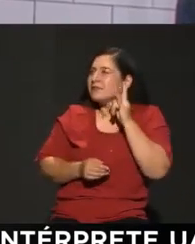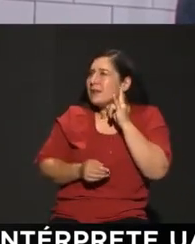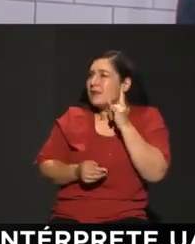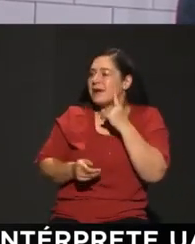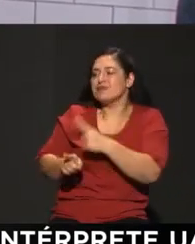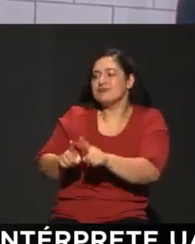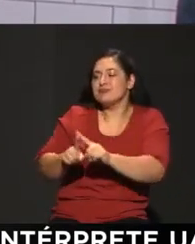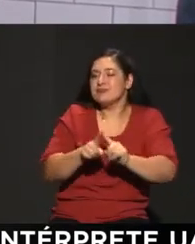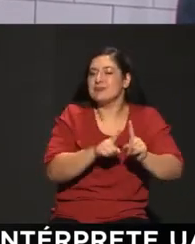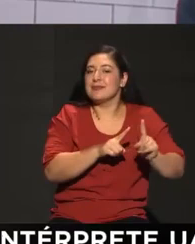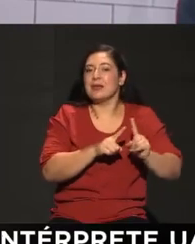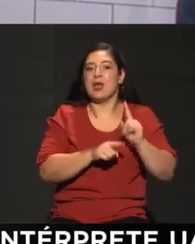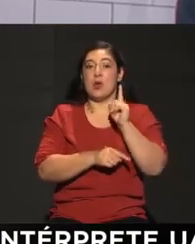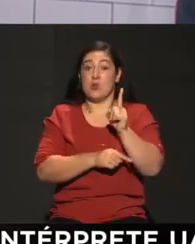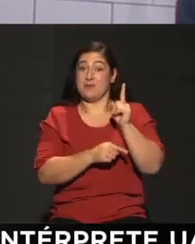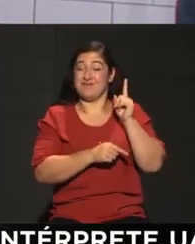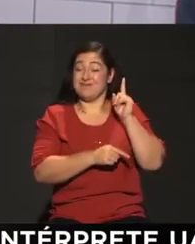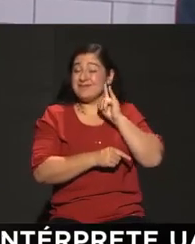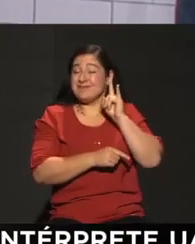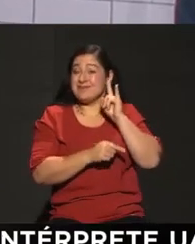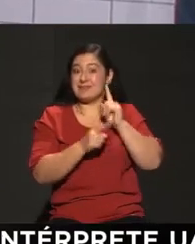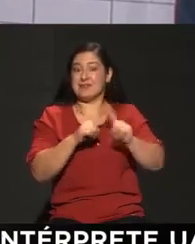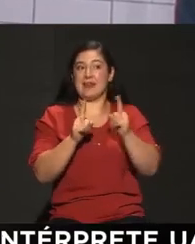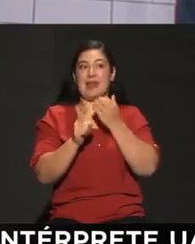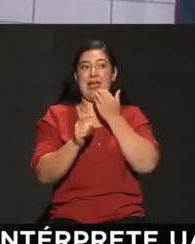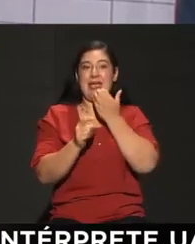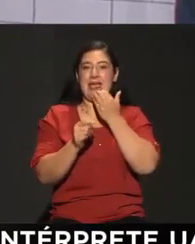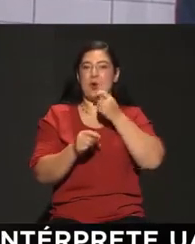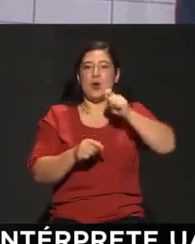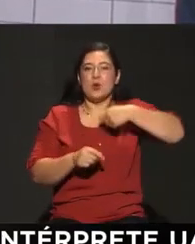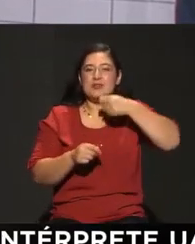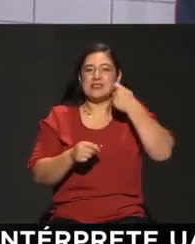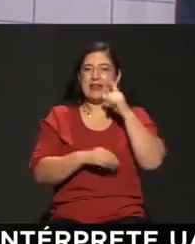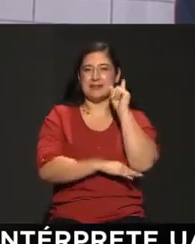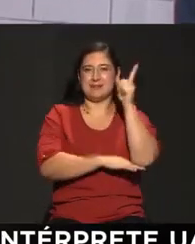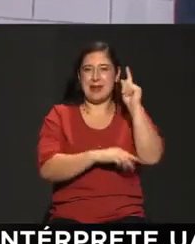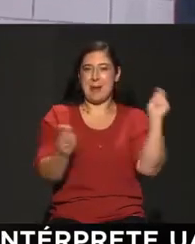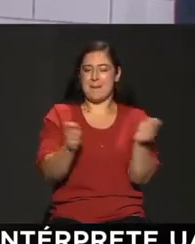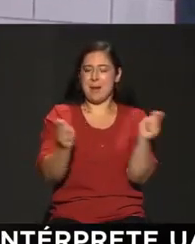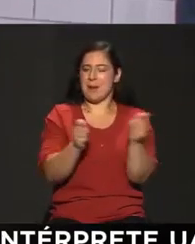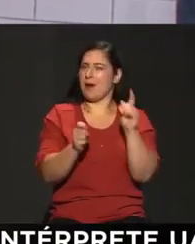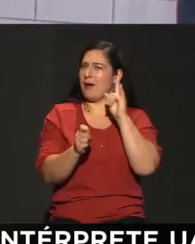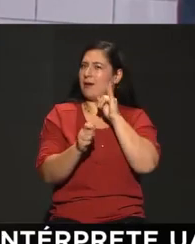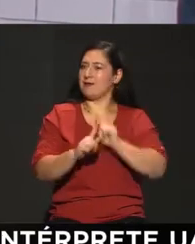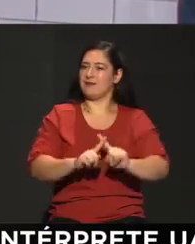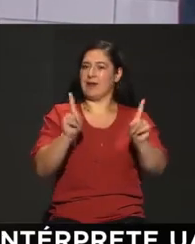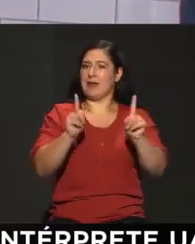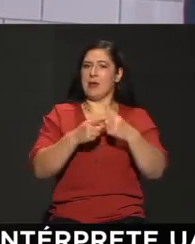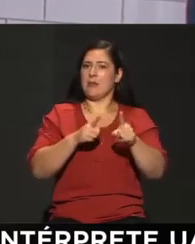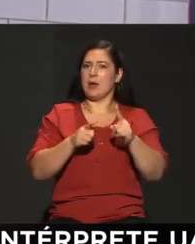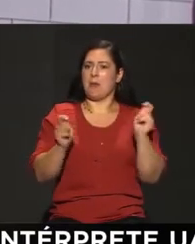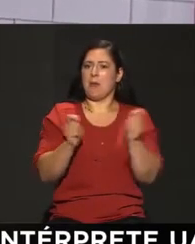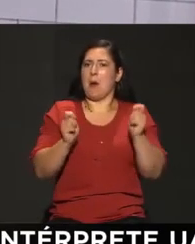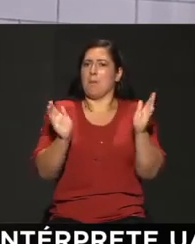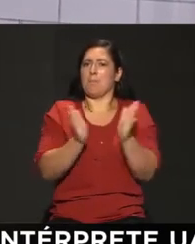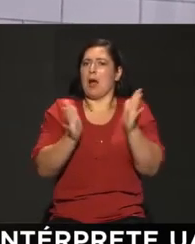pero este tipo de sonidos tienen una particularidad. Si bien es cierto, suenan diferente, no tienen una larga duración en el tiempo, que fue